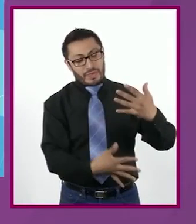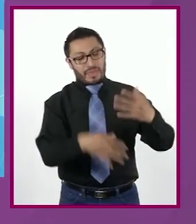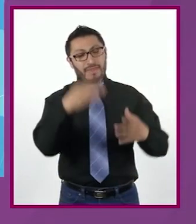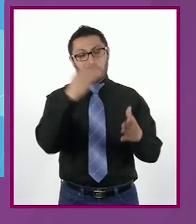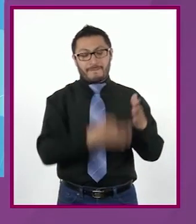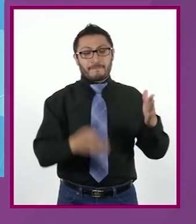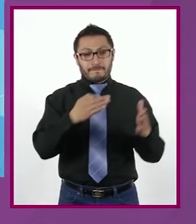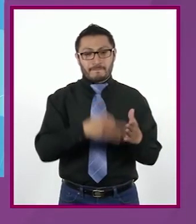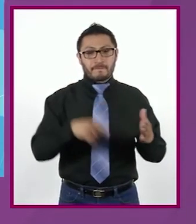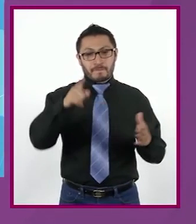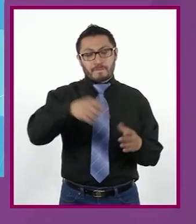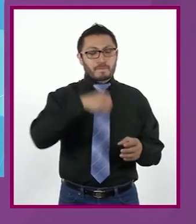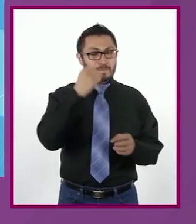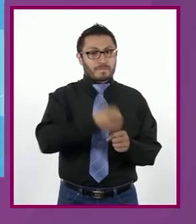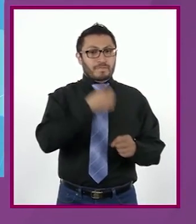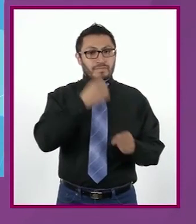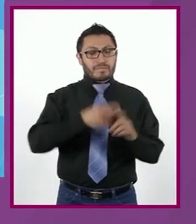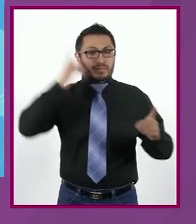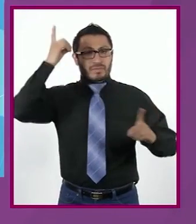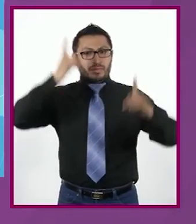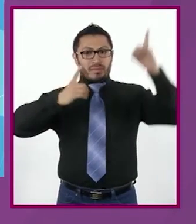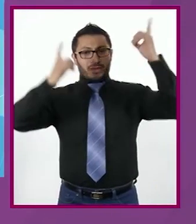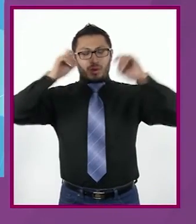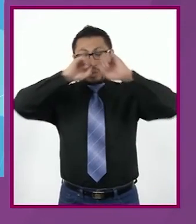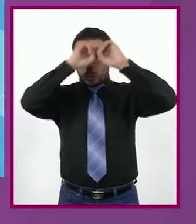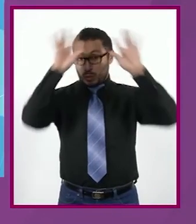de que practiquen y despejen sus dudas.